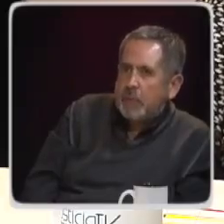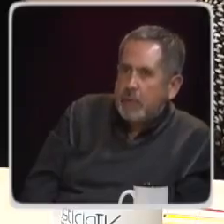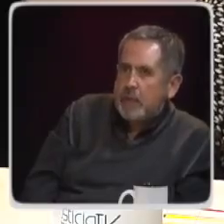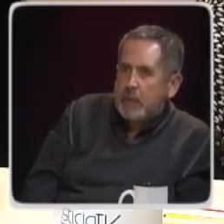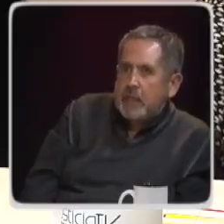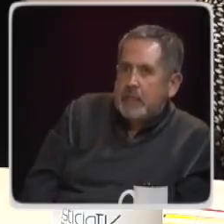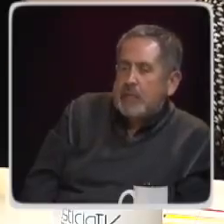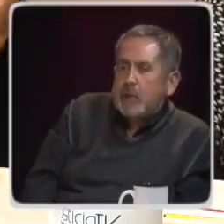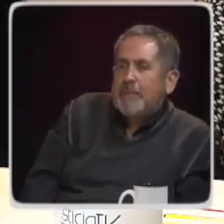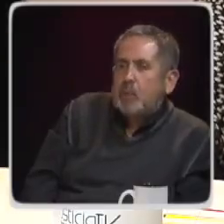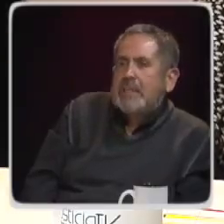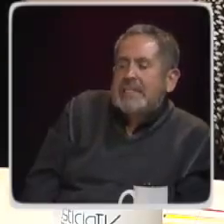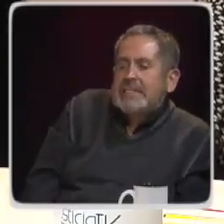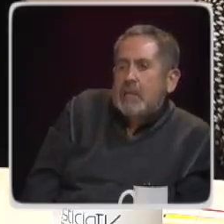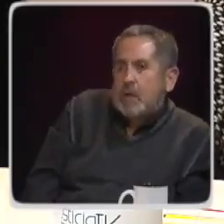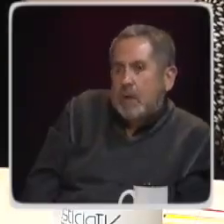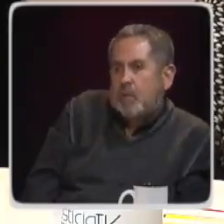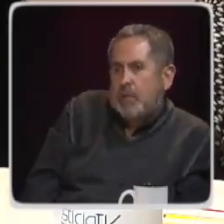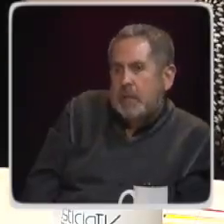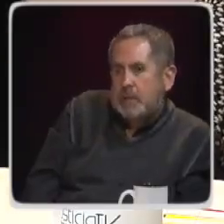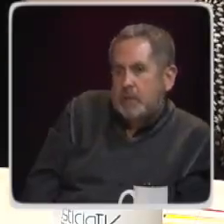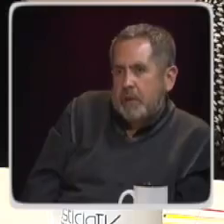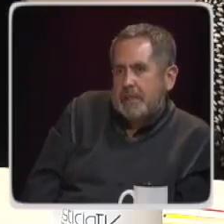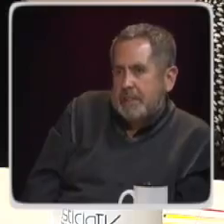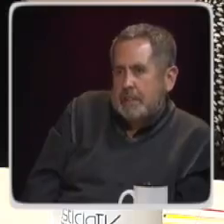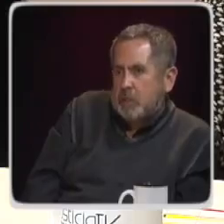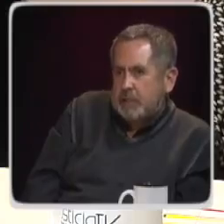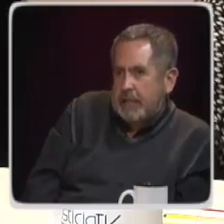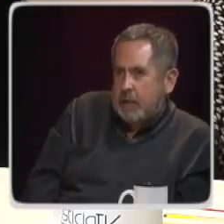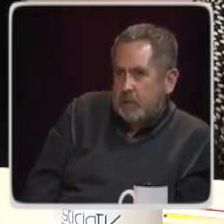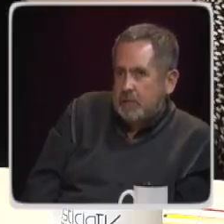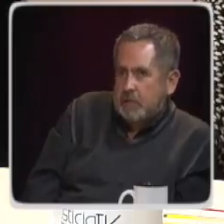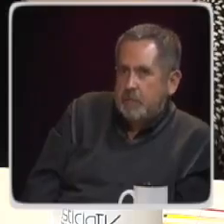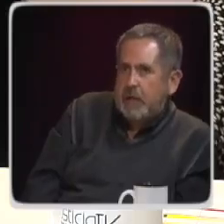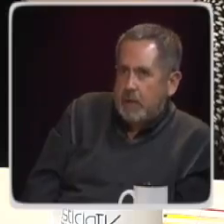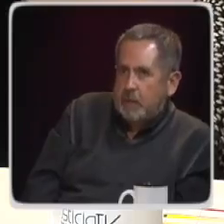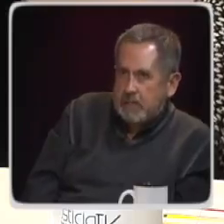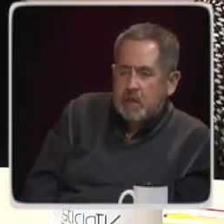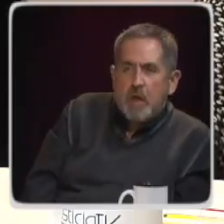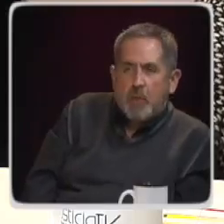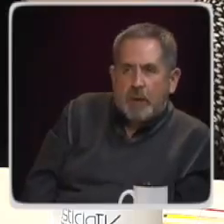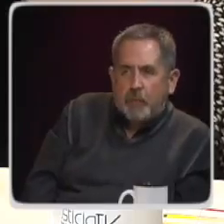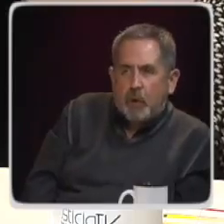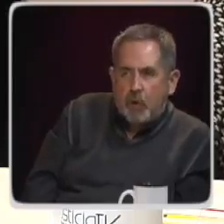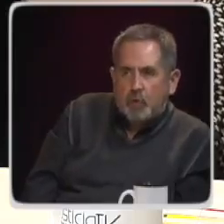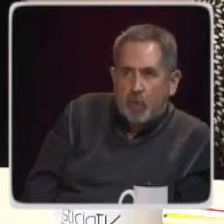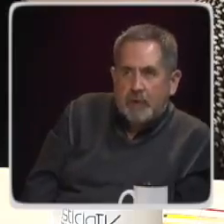sentido más amplio, es decir, ¿qué tanto se habla de estos temas? ¿Cómo en los medios de comunicación se habla de estos